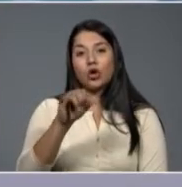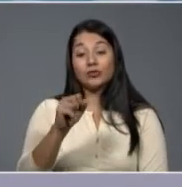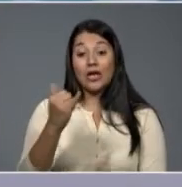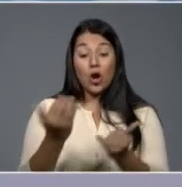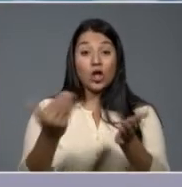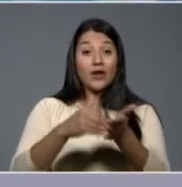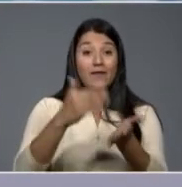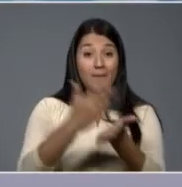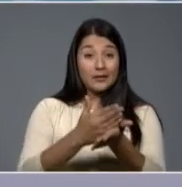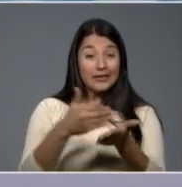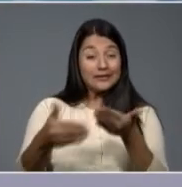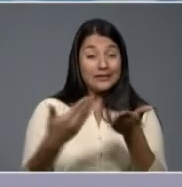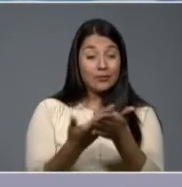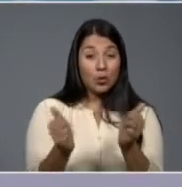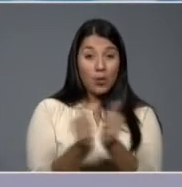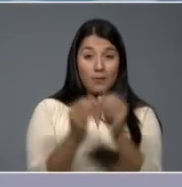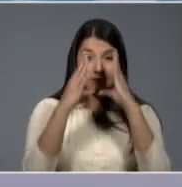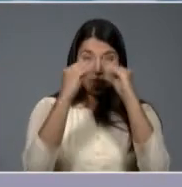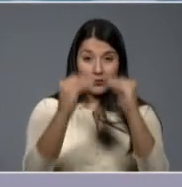enseguida volvemos con más información.